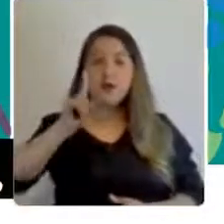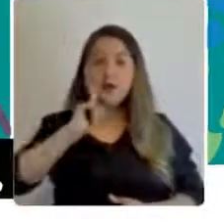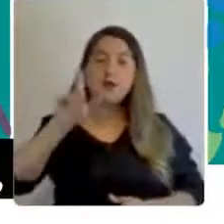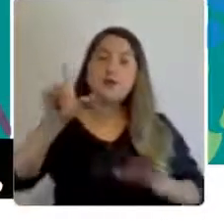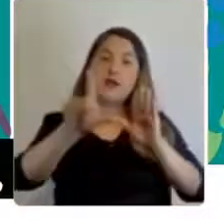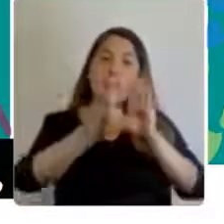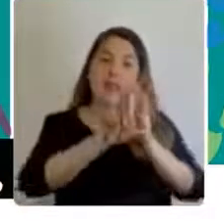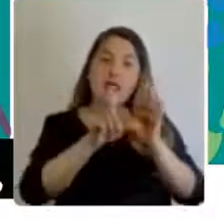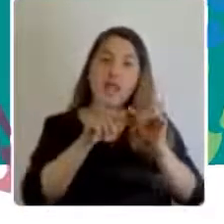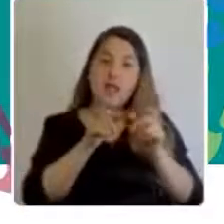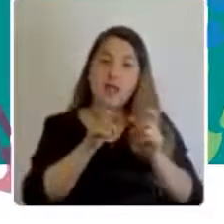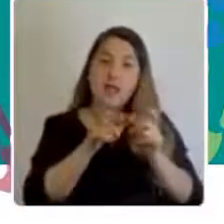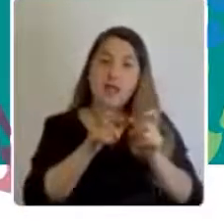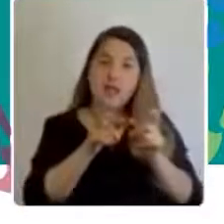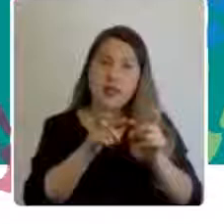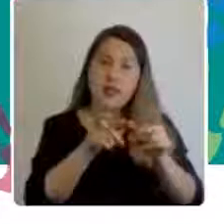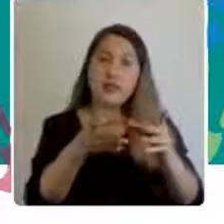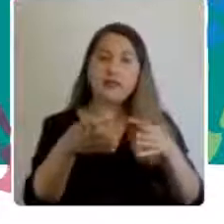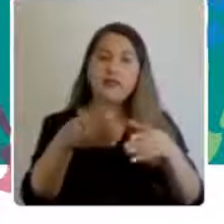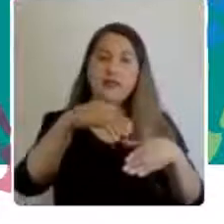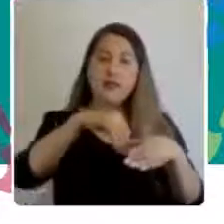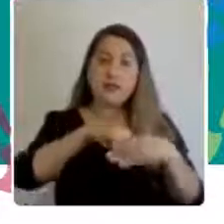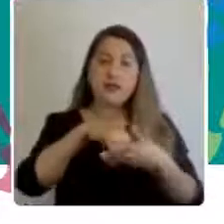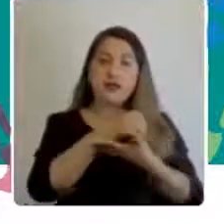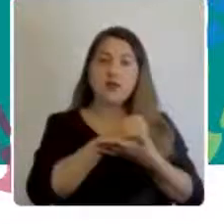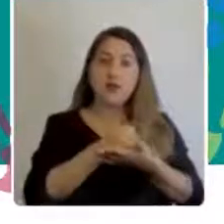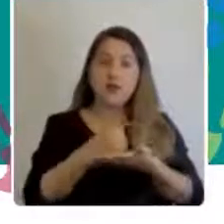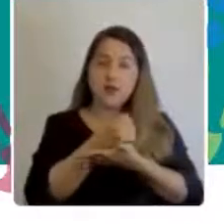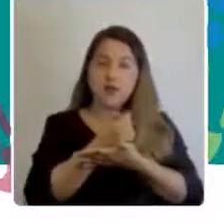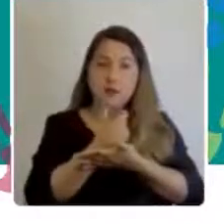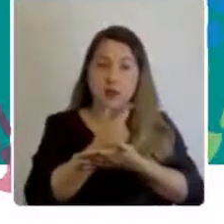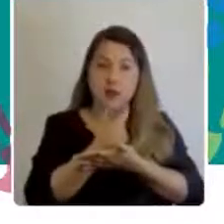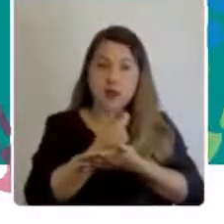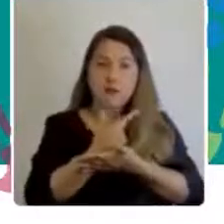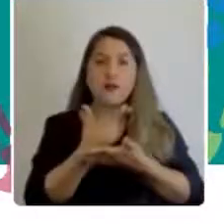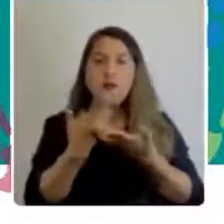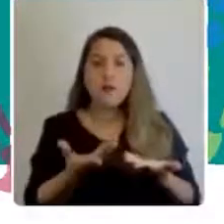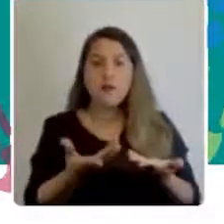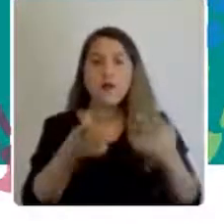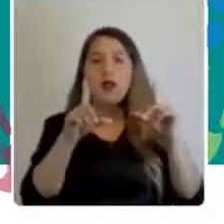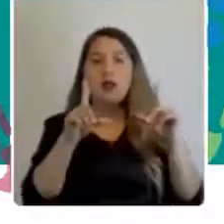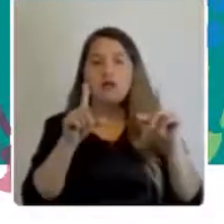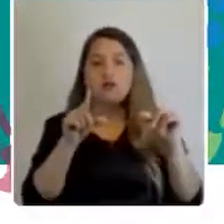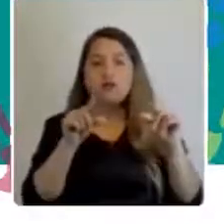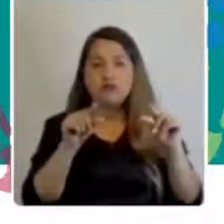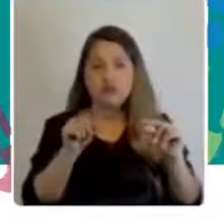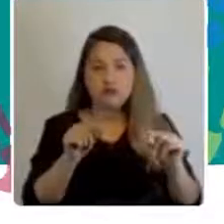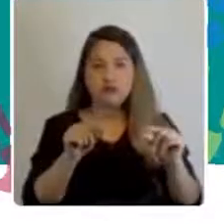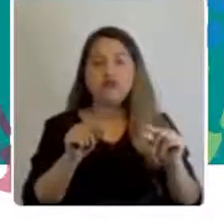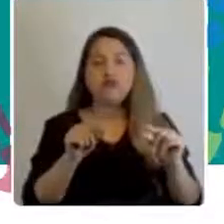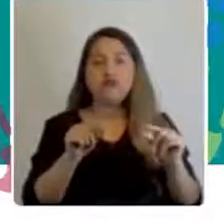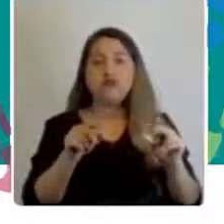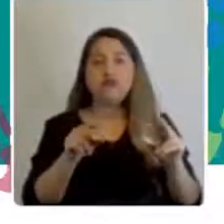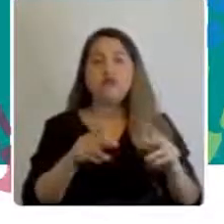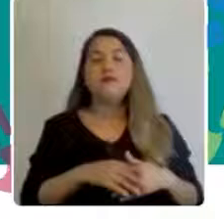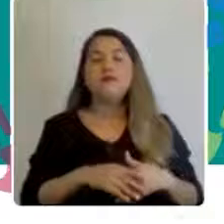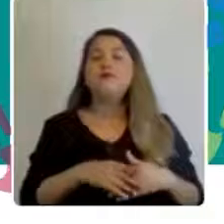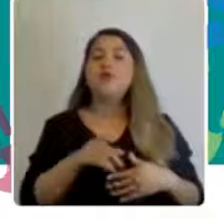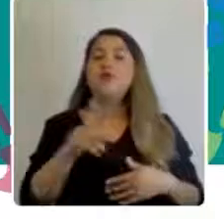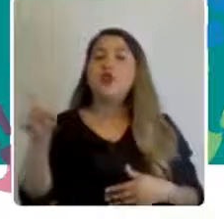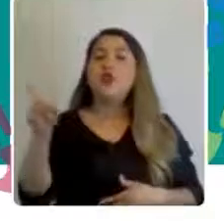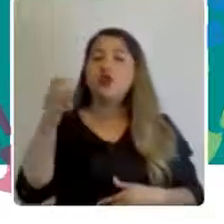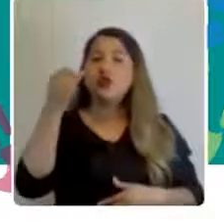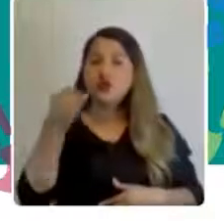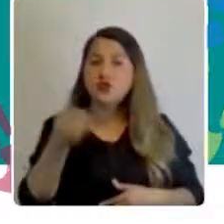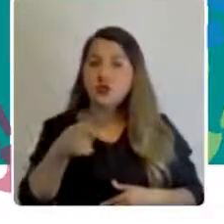incluye medicamentos, negociación de medicamentos para terapias oncológicas. Y no siempre estas leyes